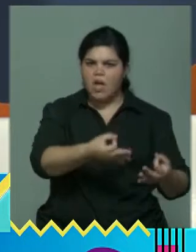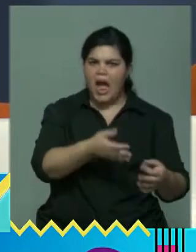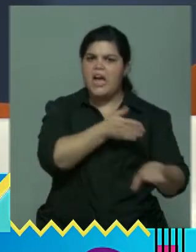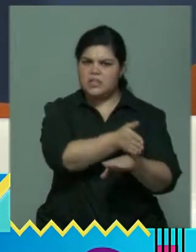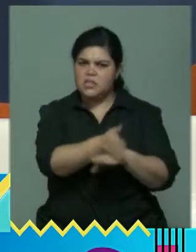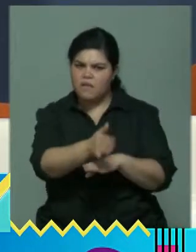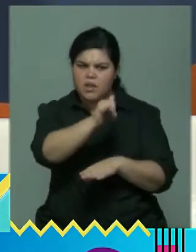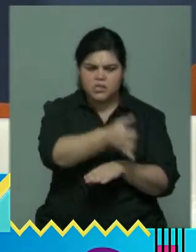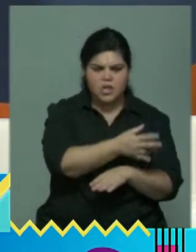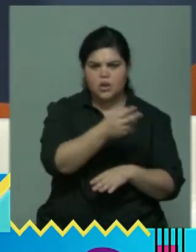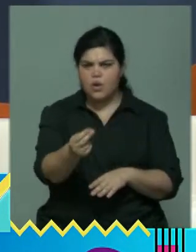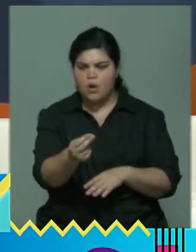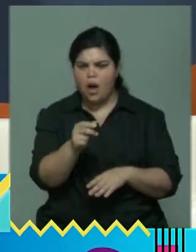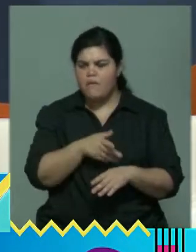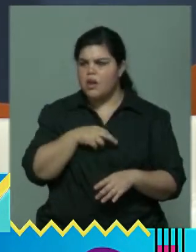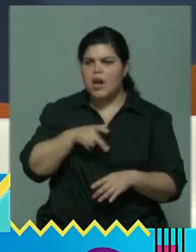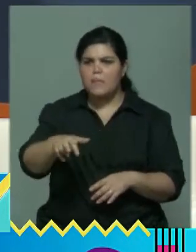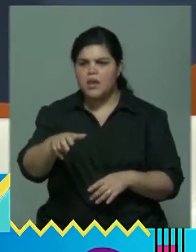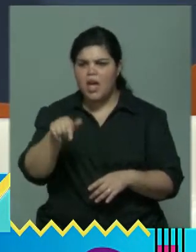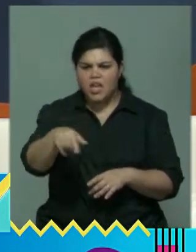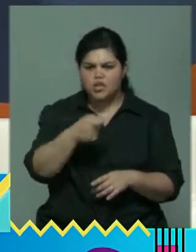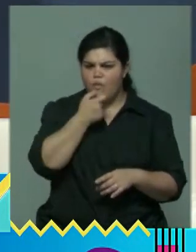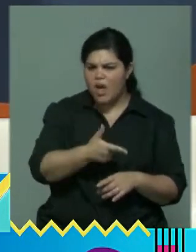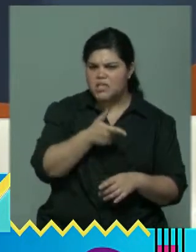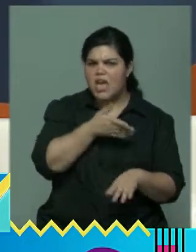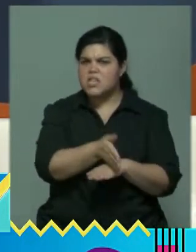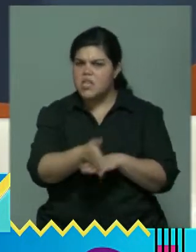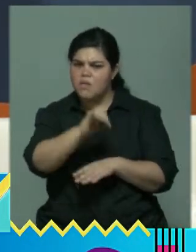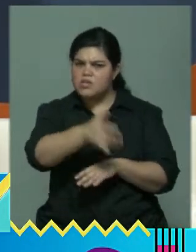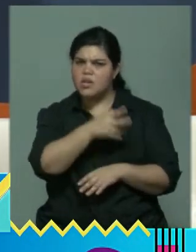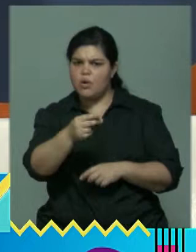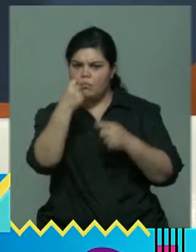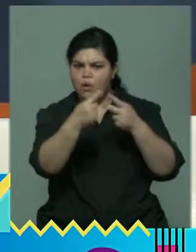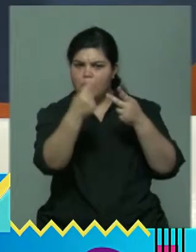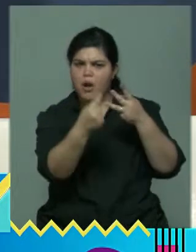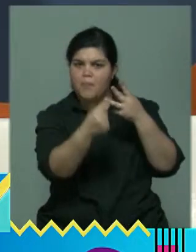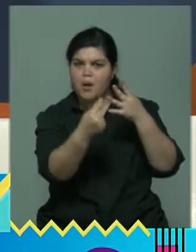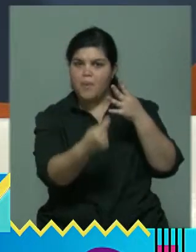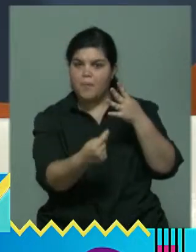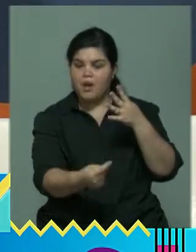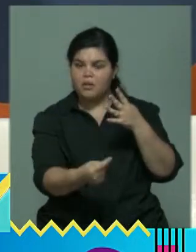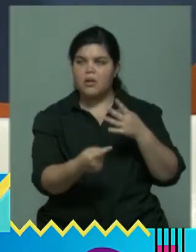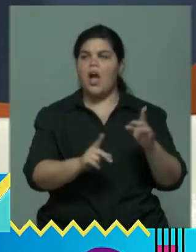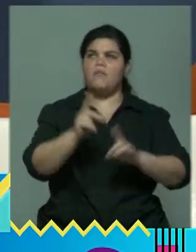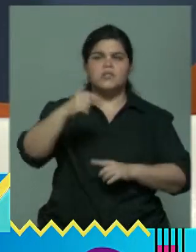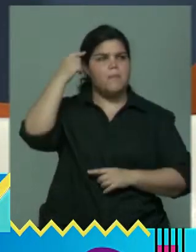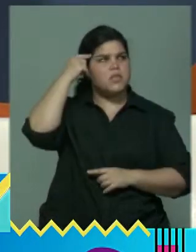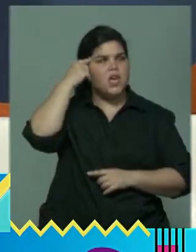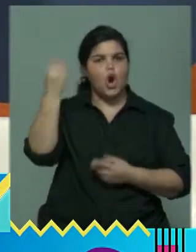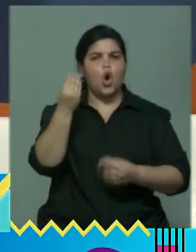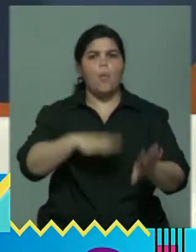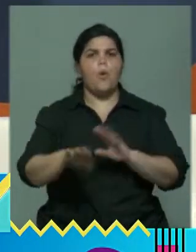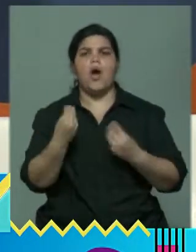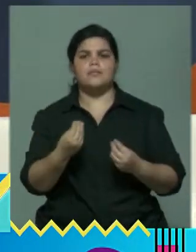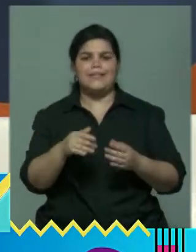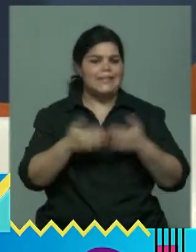sea, porque uno también tiene un chip. Y son ejercicios que uno va haciendo y yo creo que muchas de estas cuestiones, vos me decís, ¿cómo se puede hacer en lo inmediato, en el